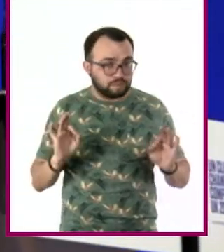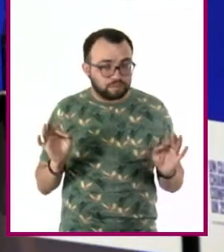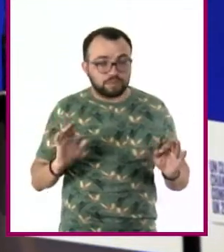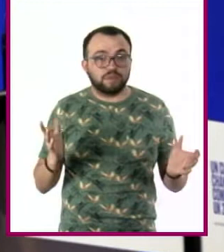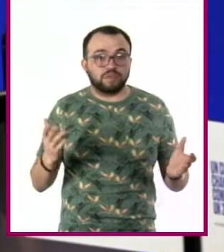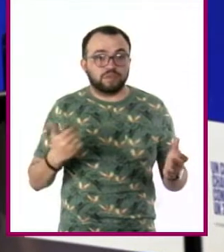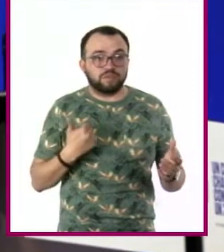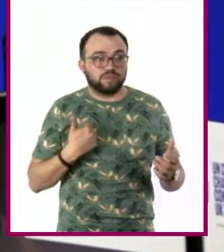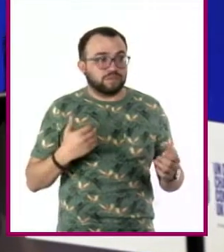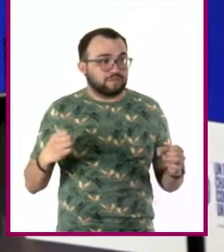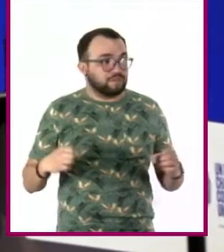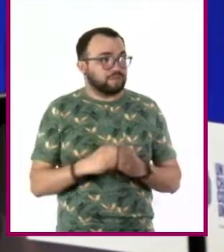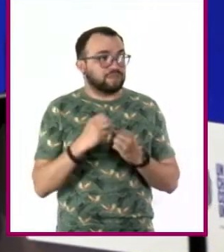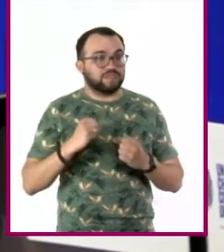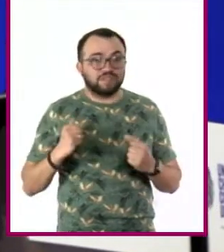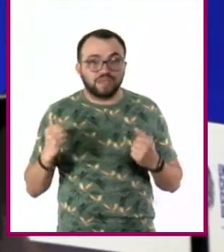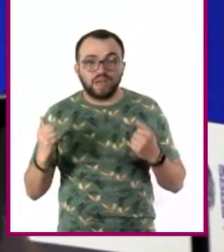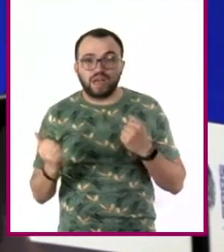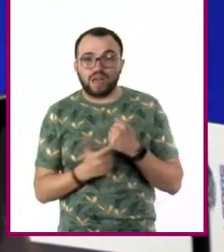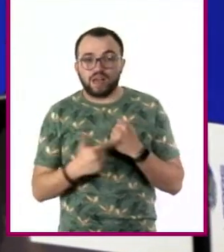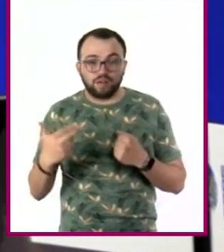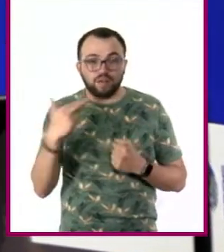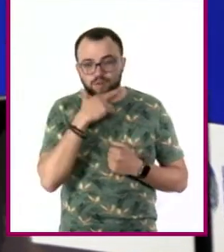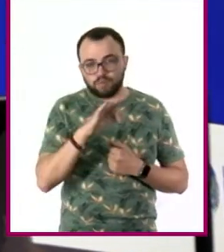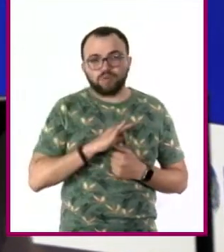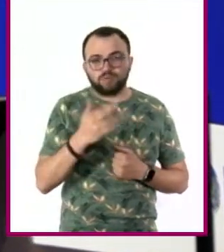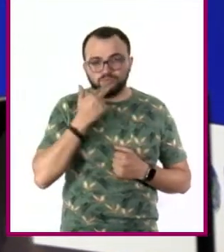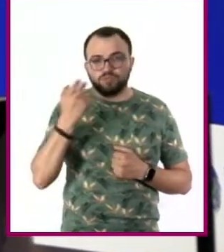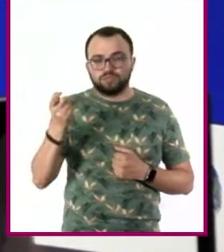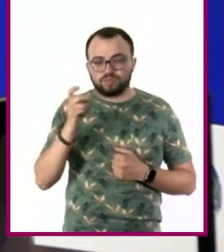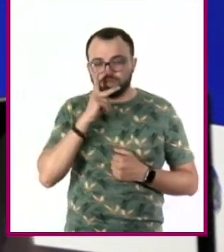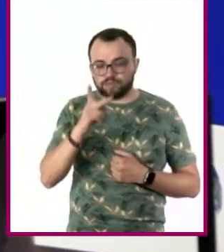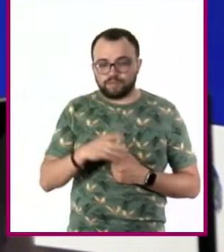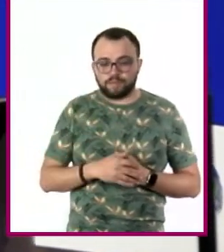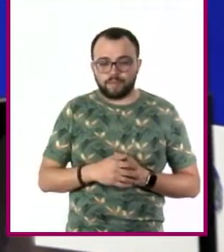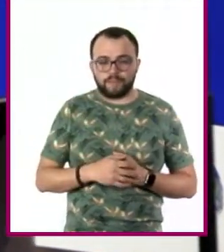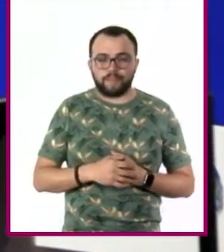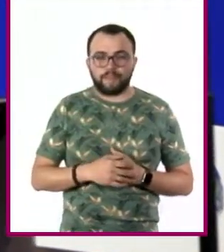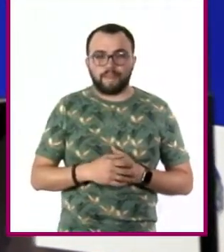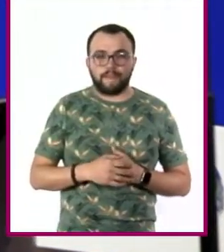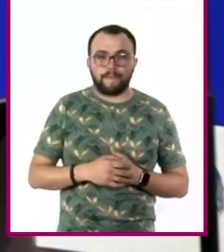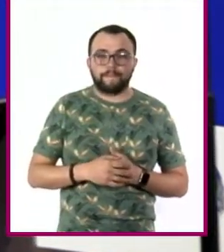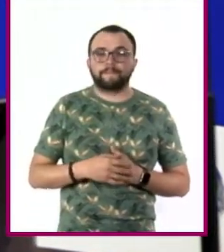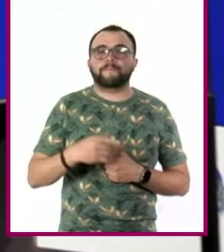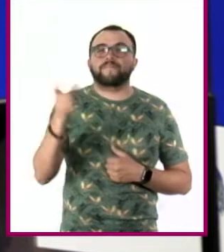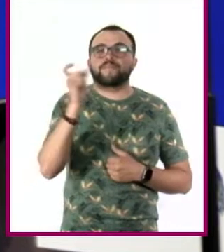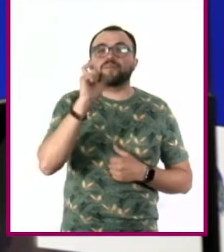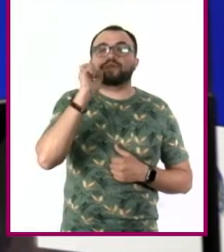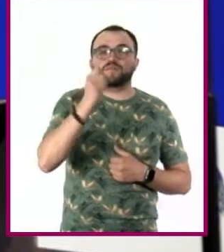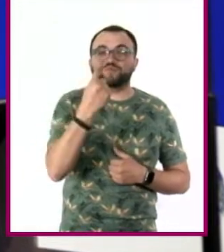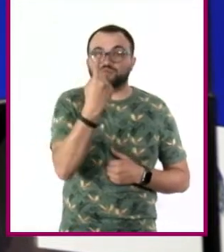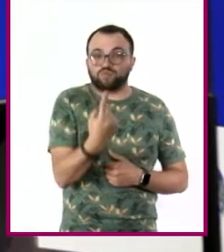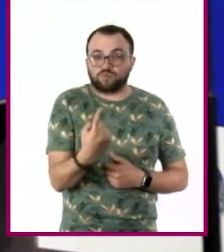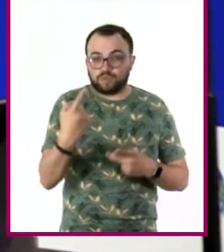podemos utilizar. Es cuando un actor